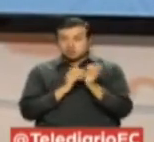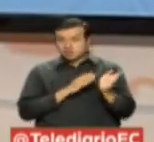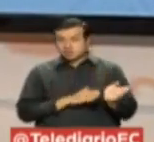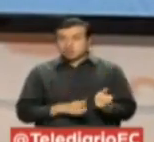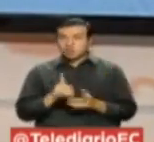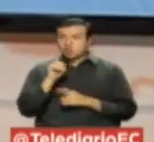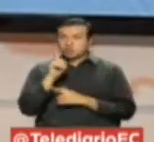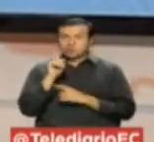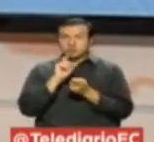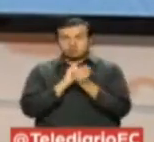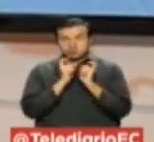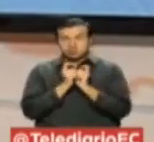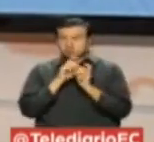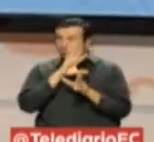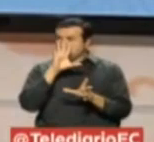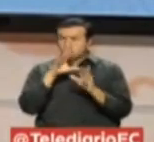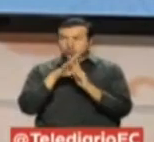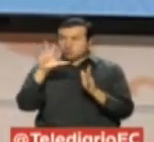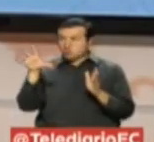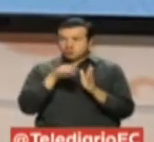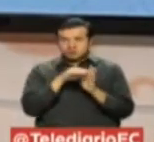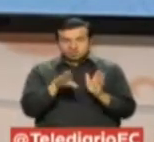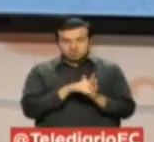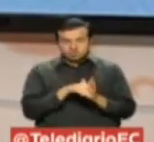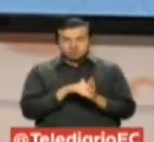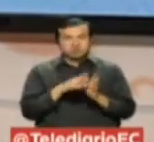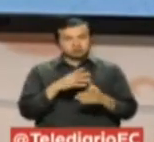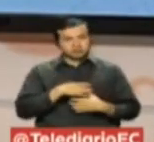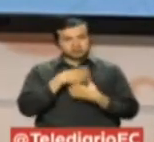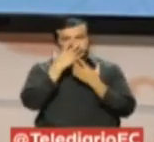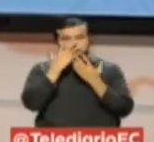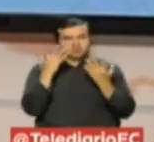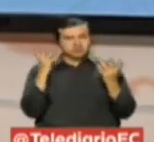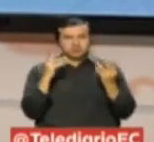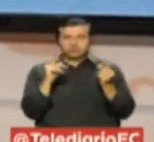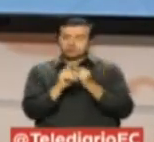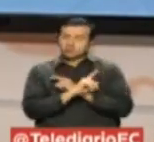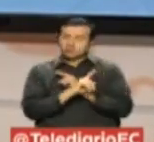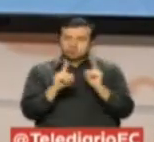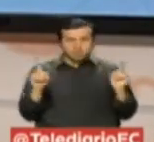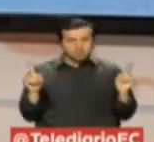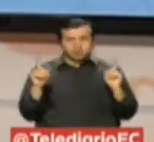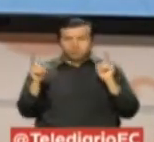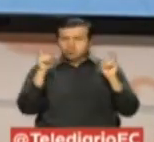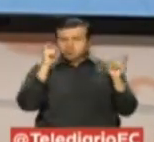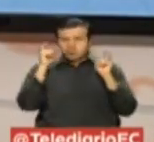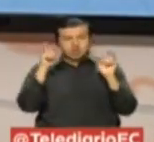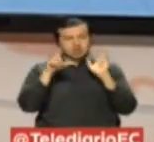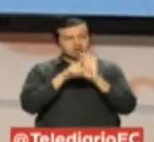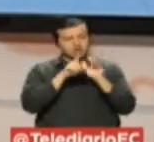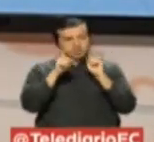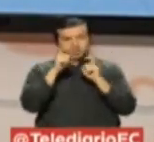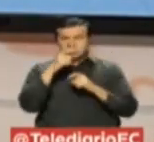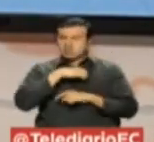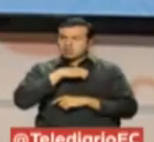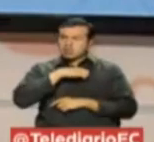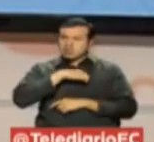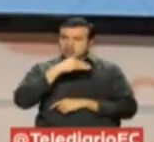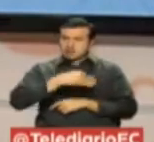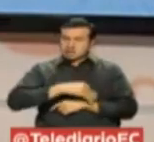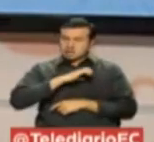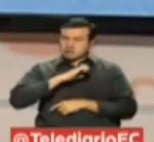literal es decir fueron copiados todos a eso yo reclamaba que no debería ser regulado por una ley el comportamiento ético